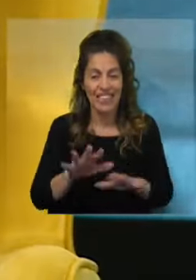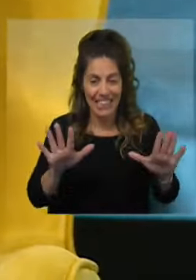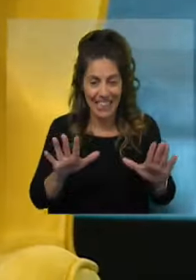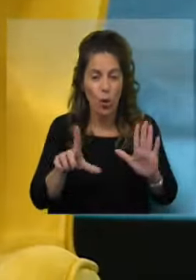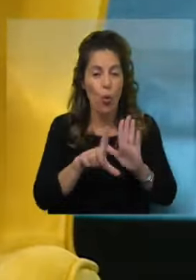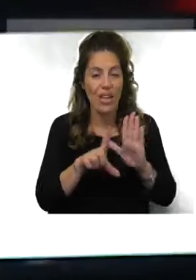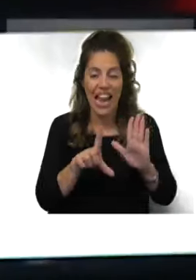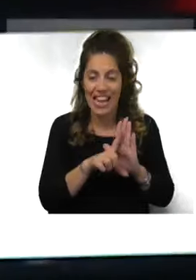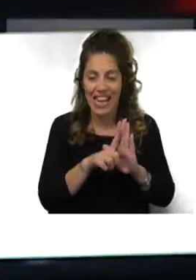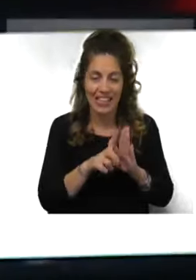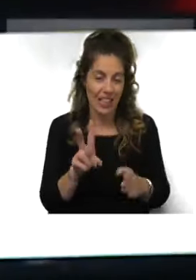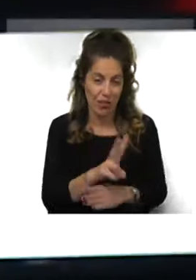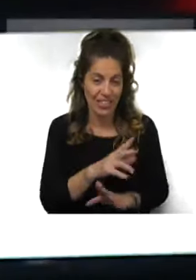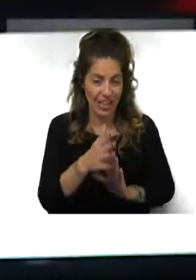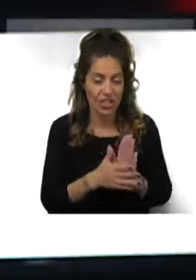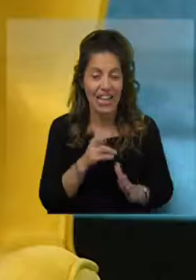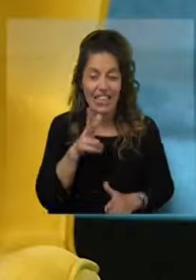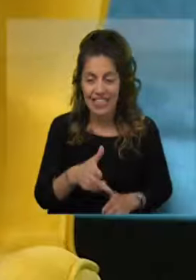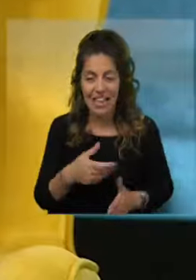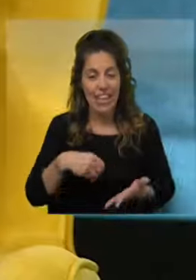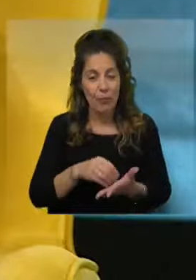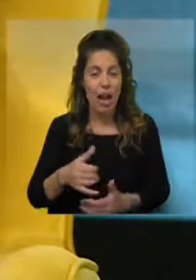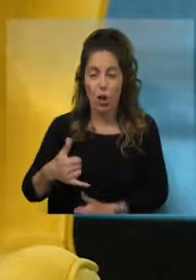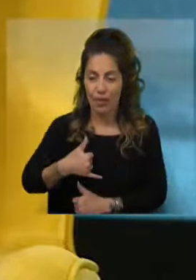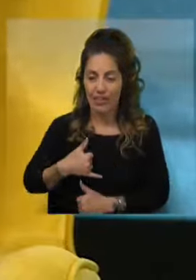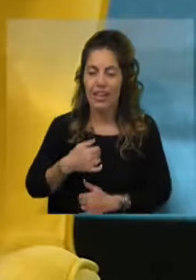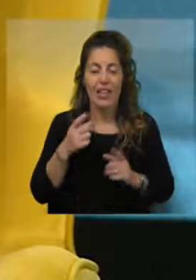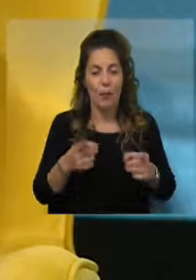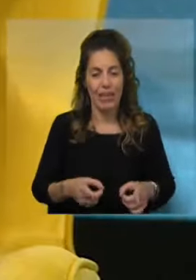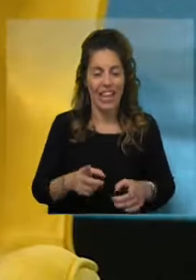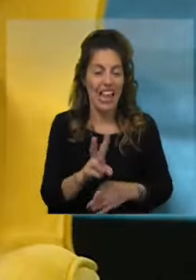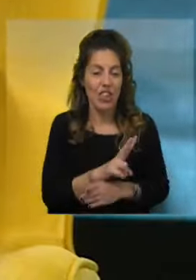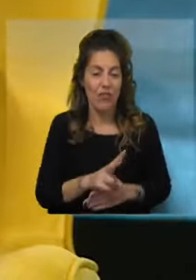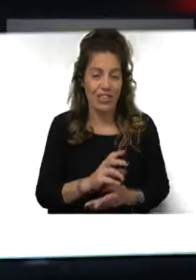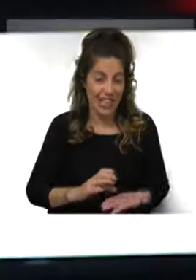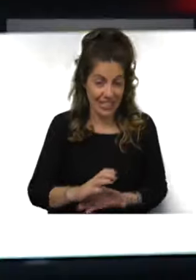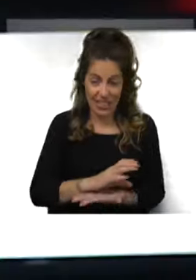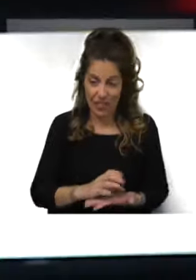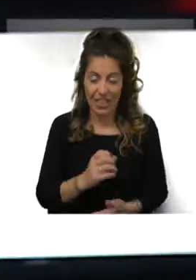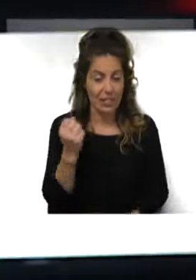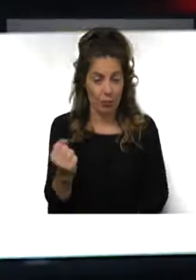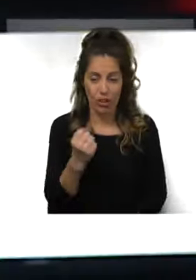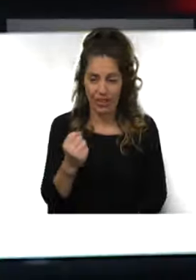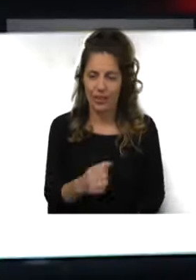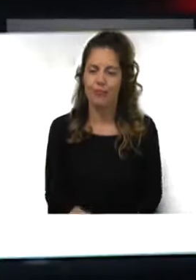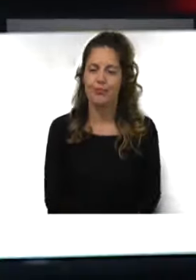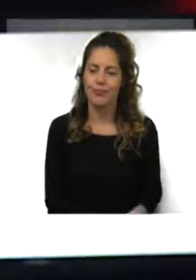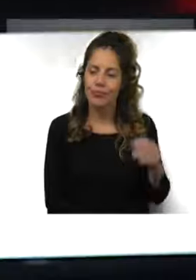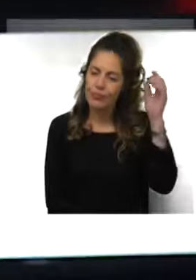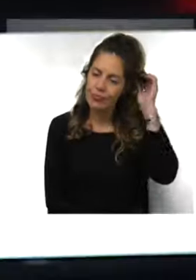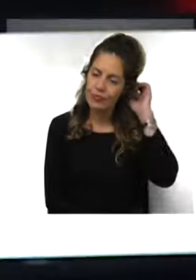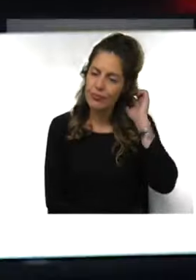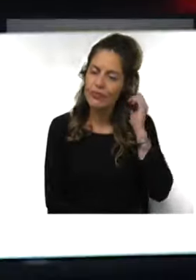ley marco de defensa nacional que decía que además de lo militar también está la defensa civil no que entonces la